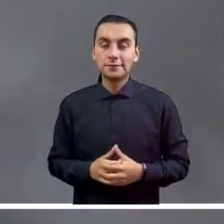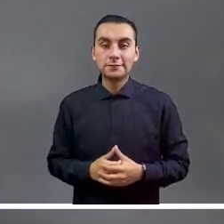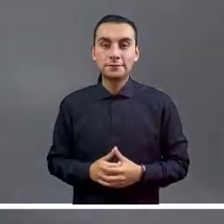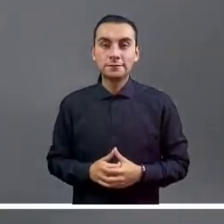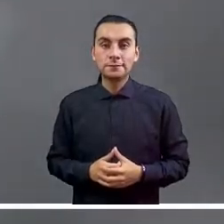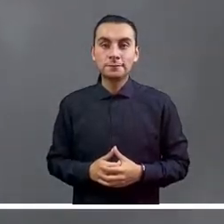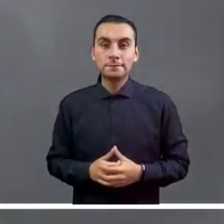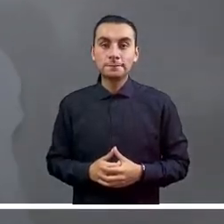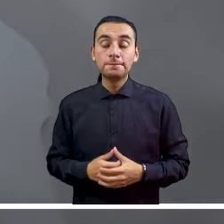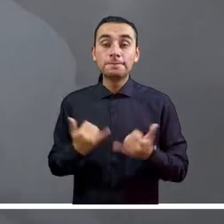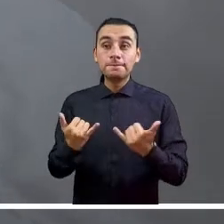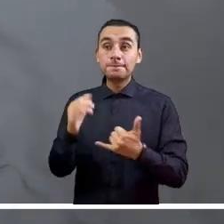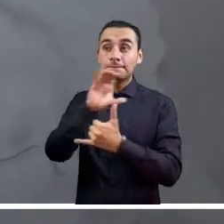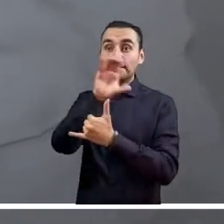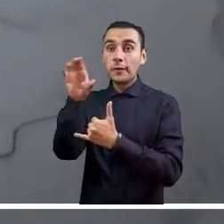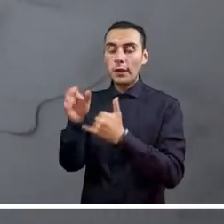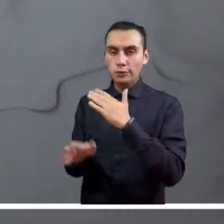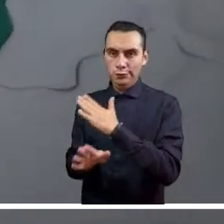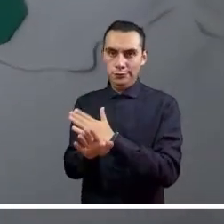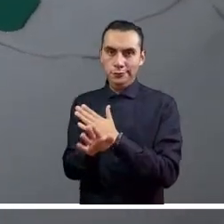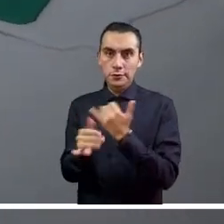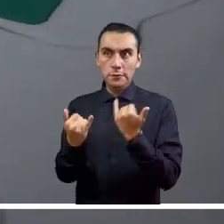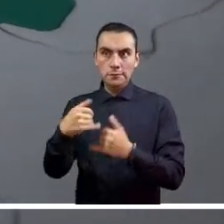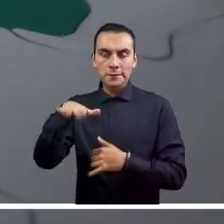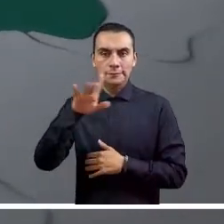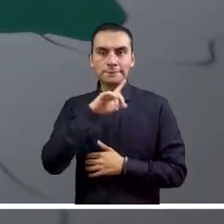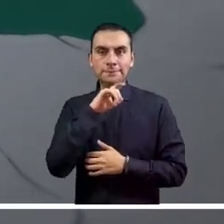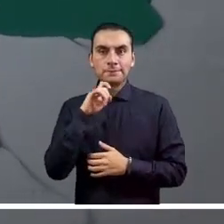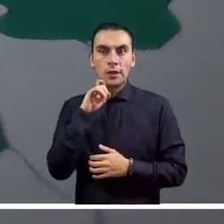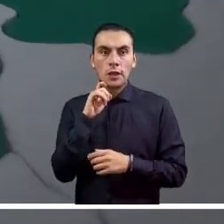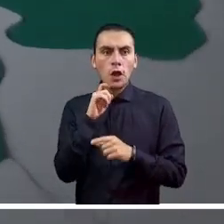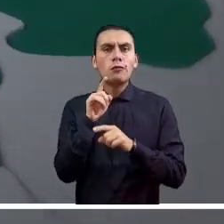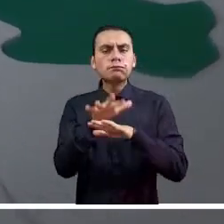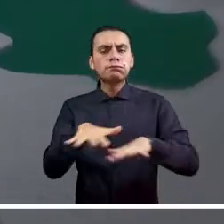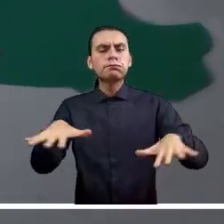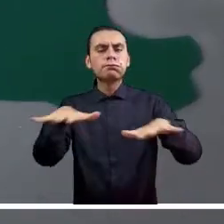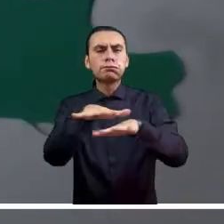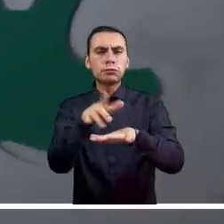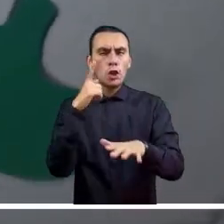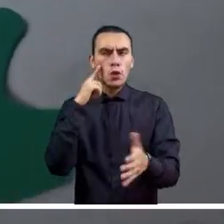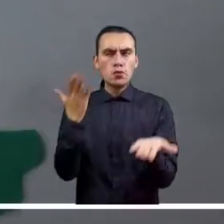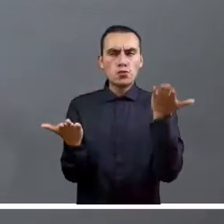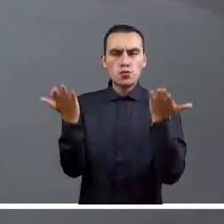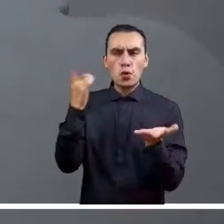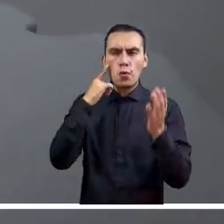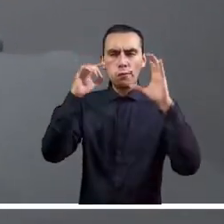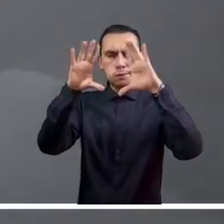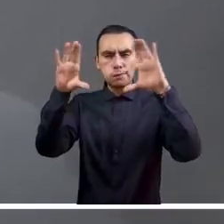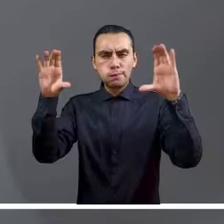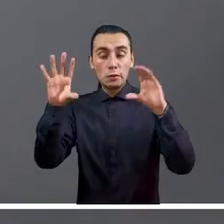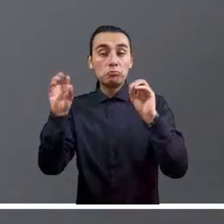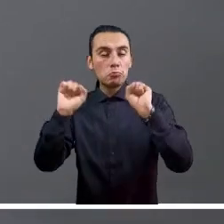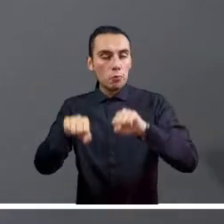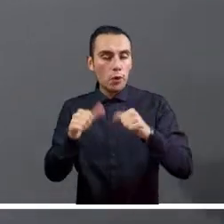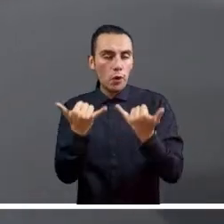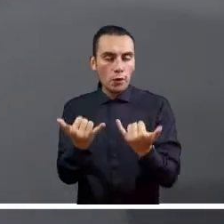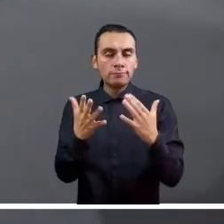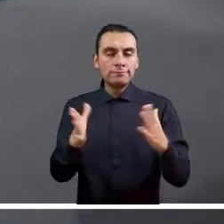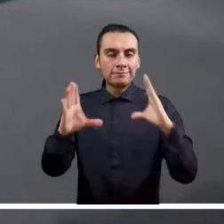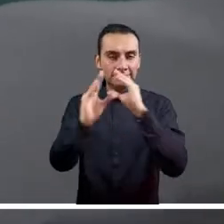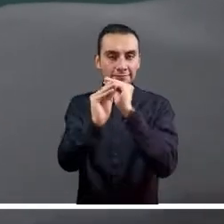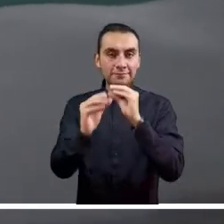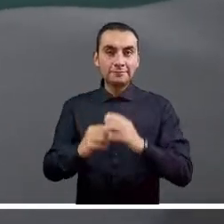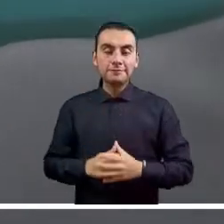Las condiciones secas previstas en el Caribe podrían verse interrumpidas por algunas precipitaciones en Córdoba y Montería.